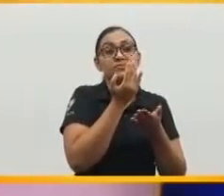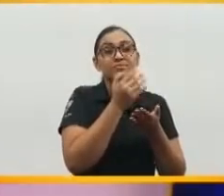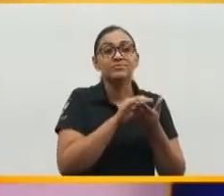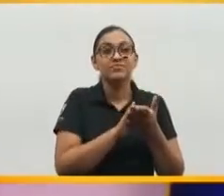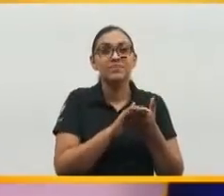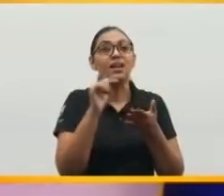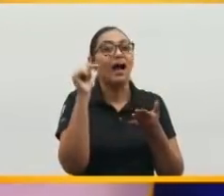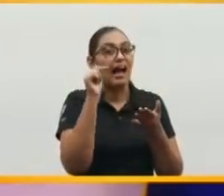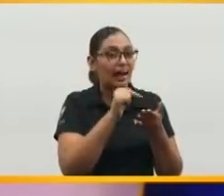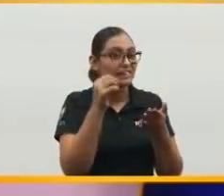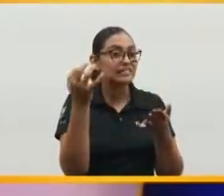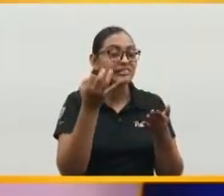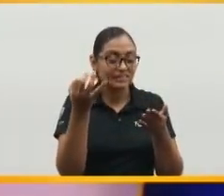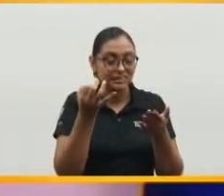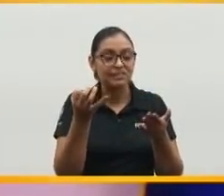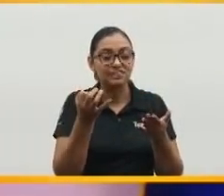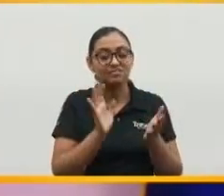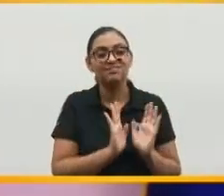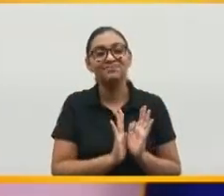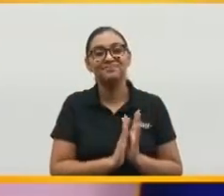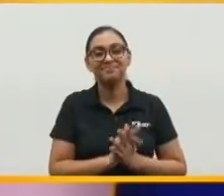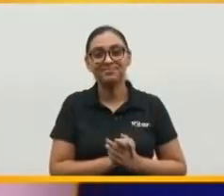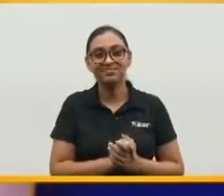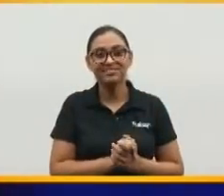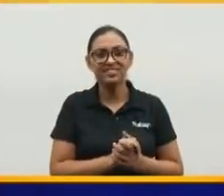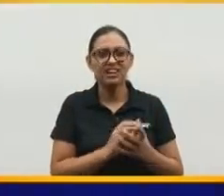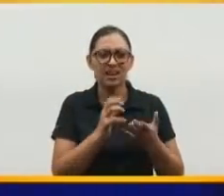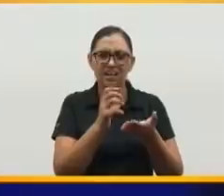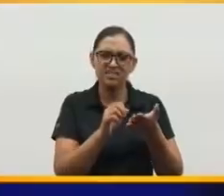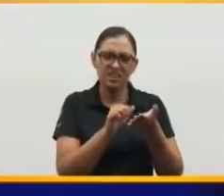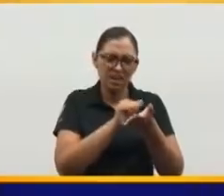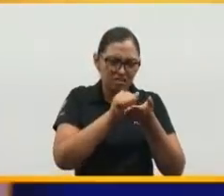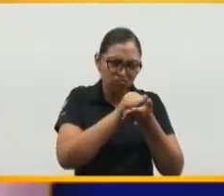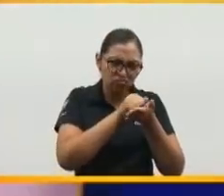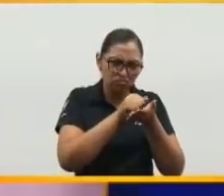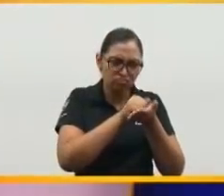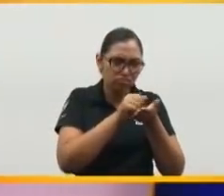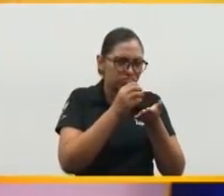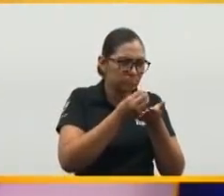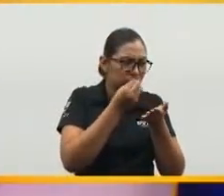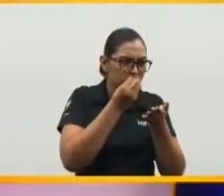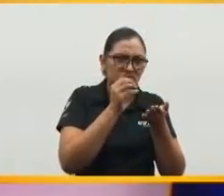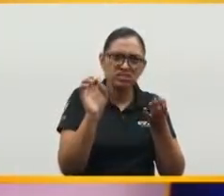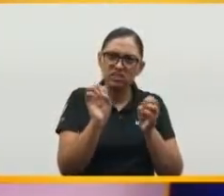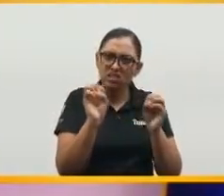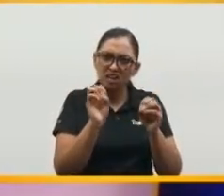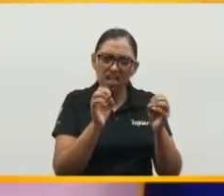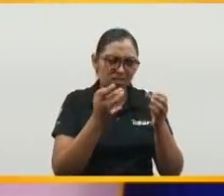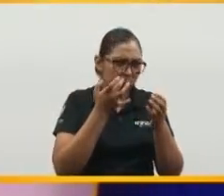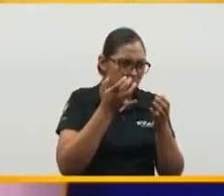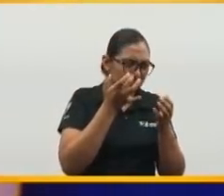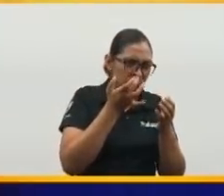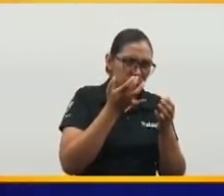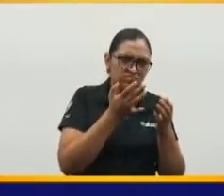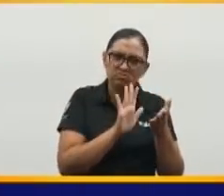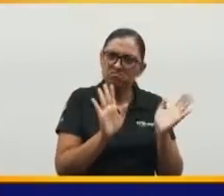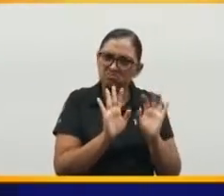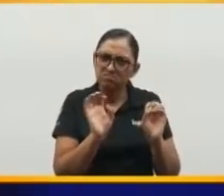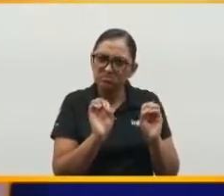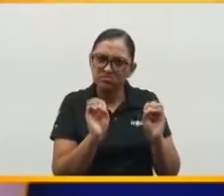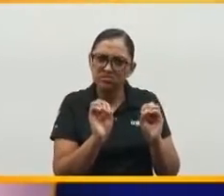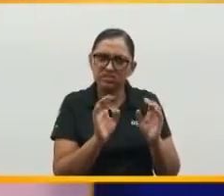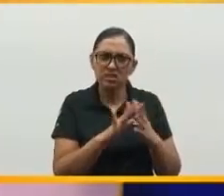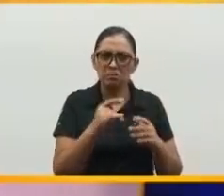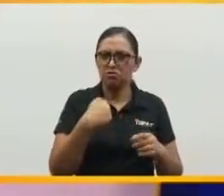con Soberano. El jabón que tiene olor. A mí un jabón que no tiene olor, que dice que es de... Yo nunca había visto